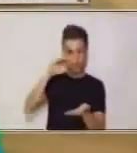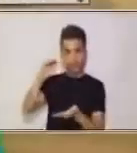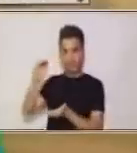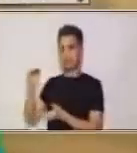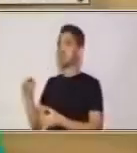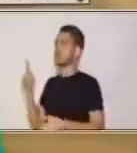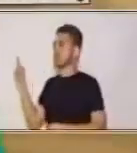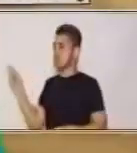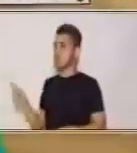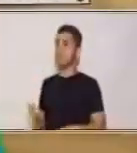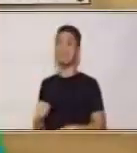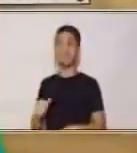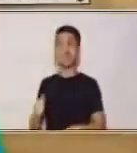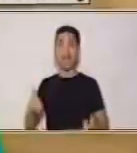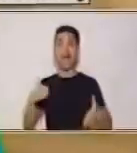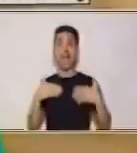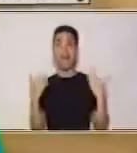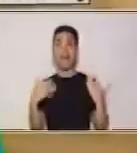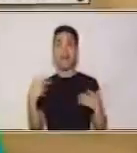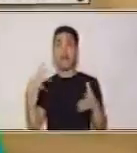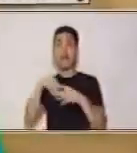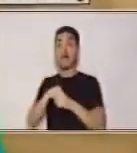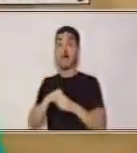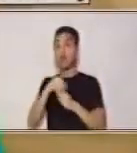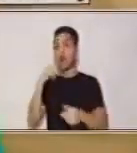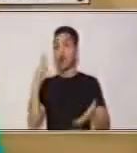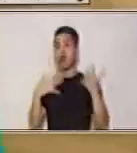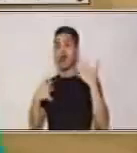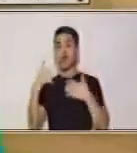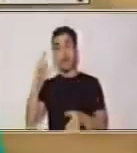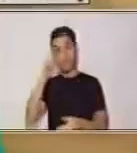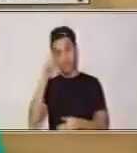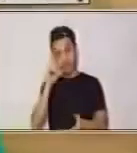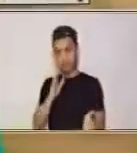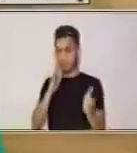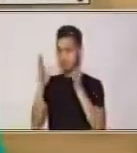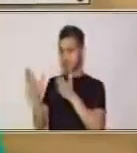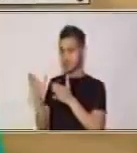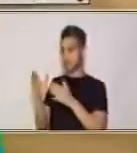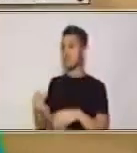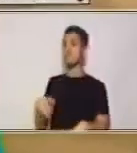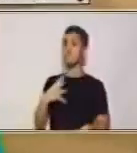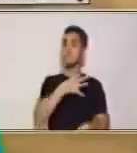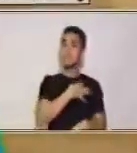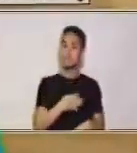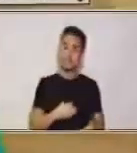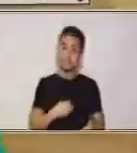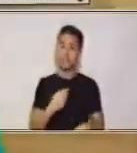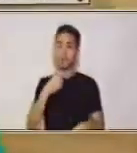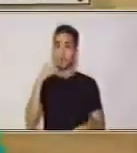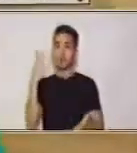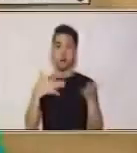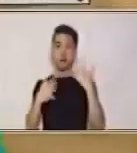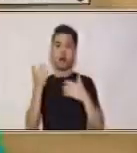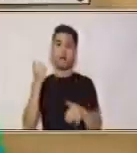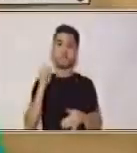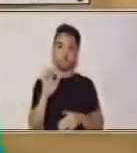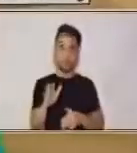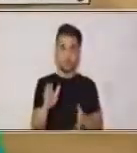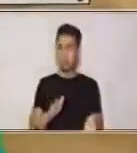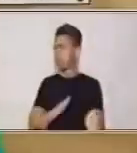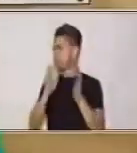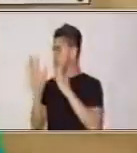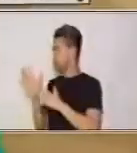alegría con el color amarillo. La tristeza con el color azul. El